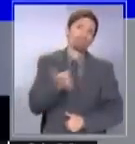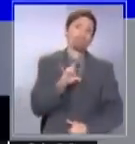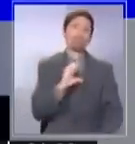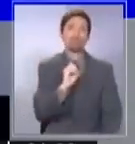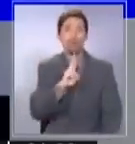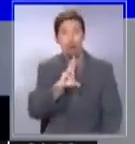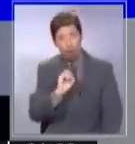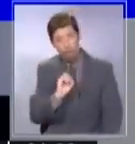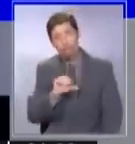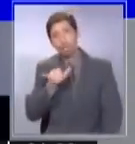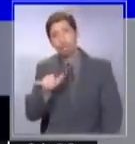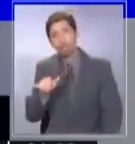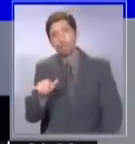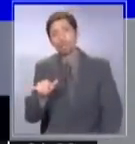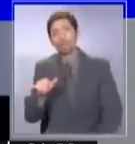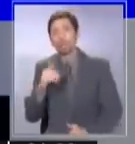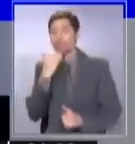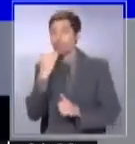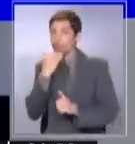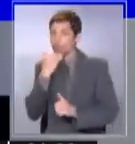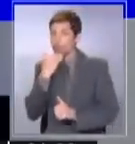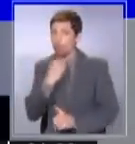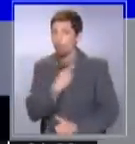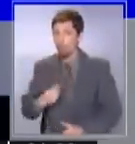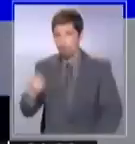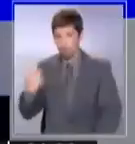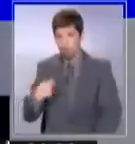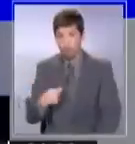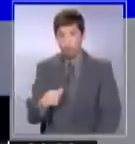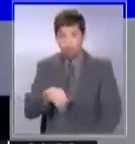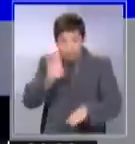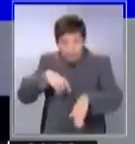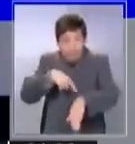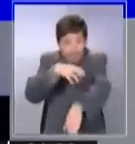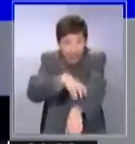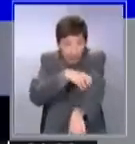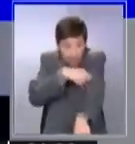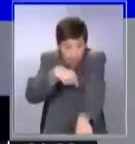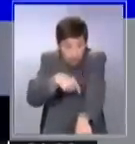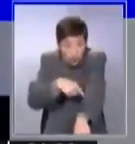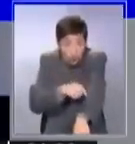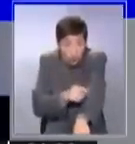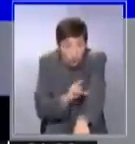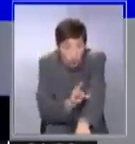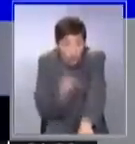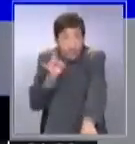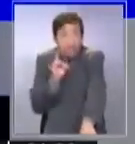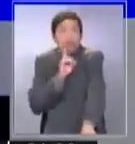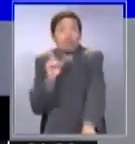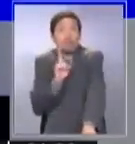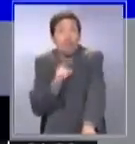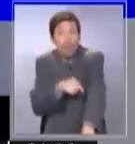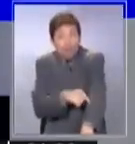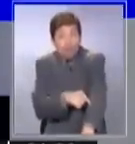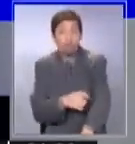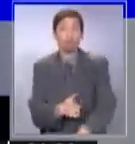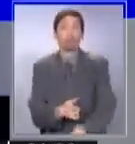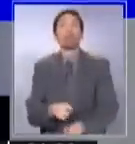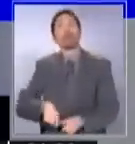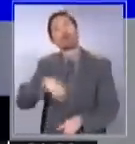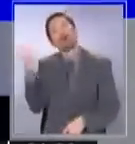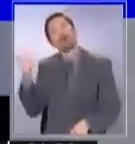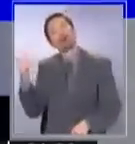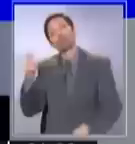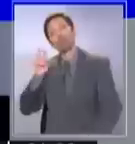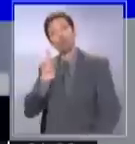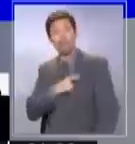pueda levantar gente desde las regiones para el parlamento si es no es factible y en algún caso excepcional va alguien desde la región